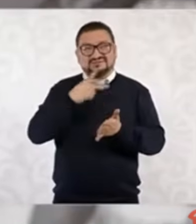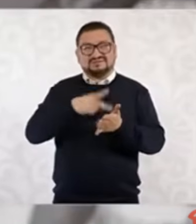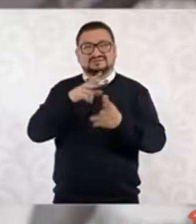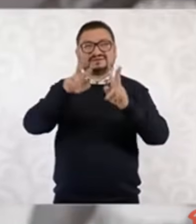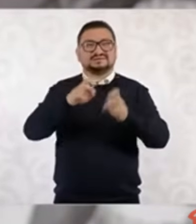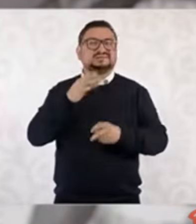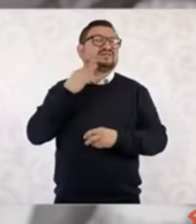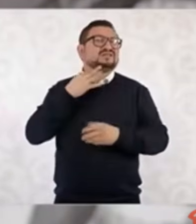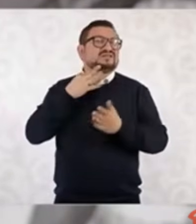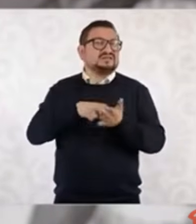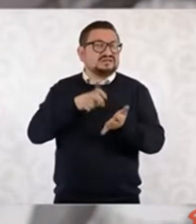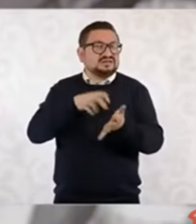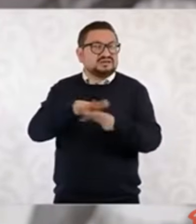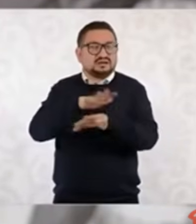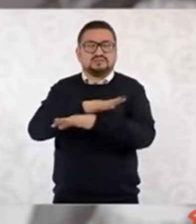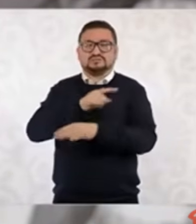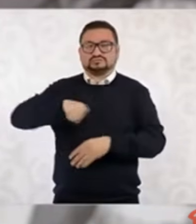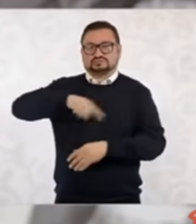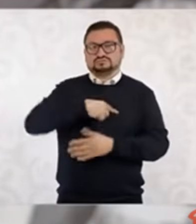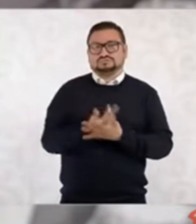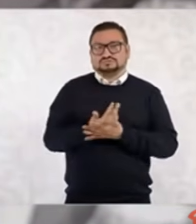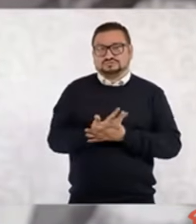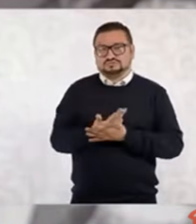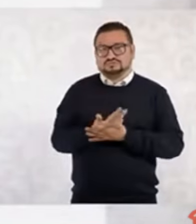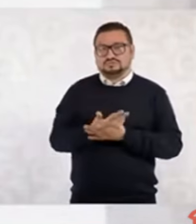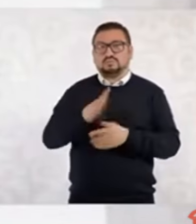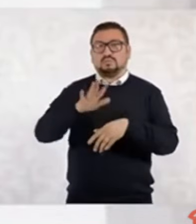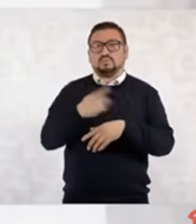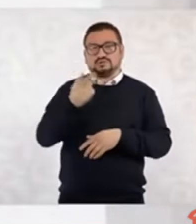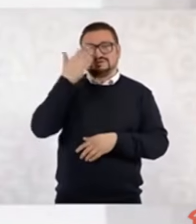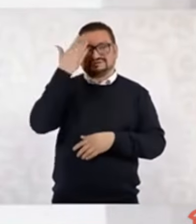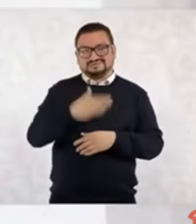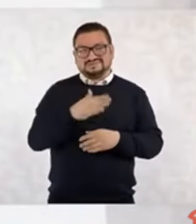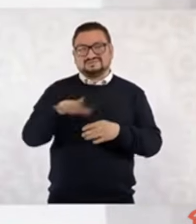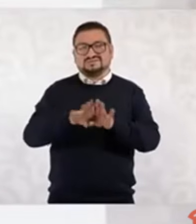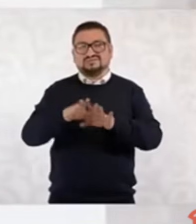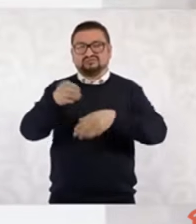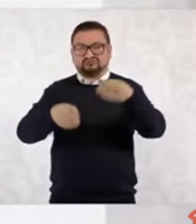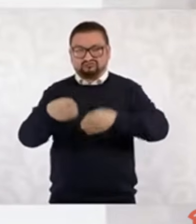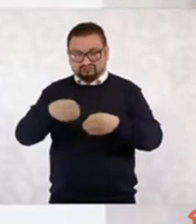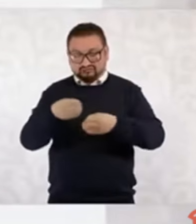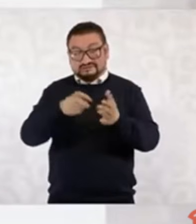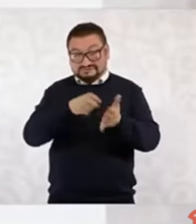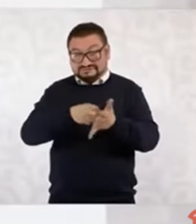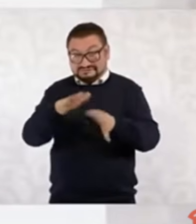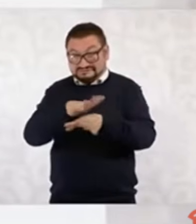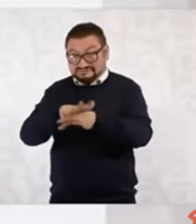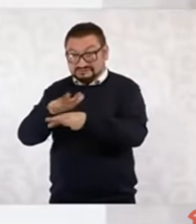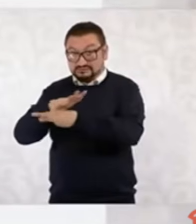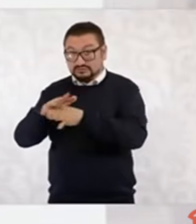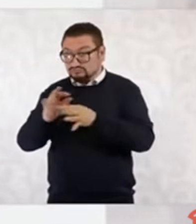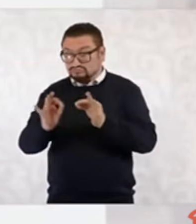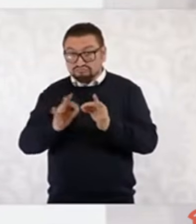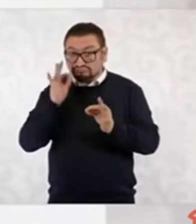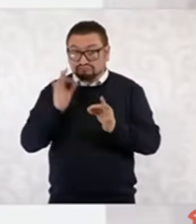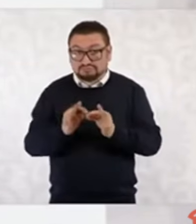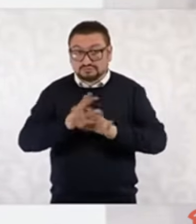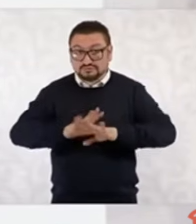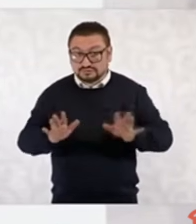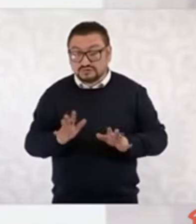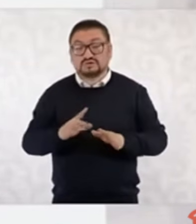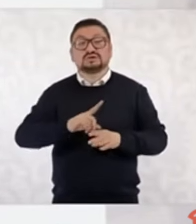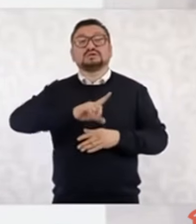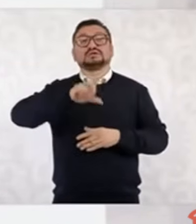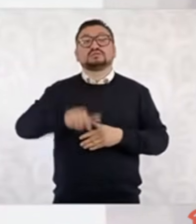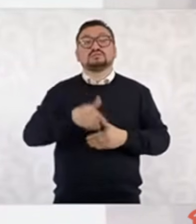fiscalías, he dicho vamos a esperar a que se consolide la reforma al Poder Judicial. Y en todo caso vemos si se requiere